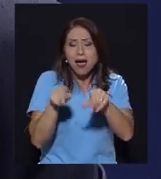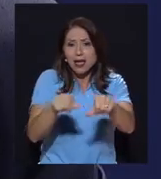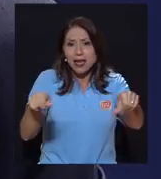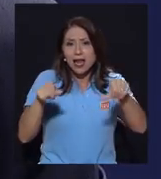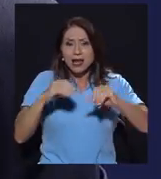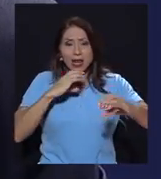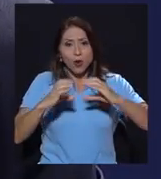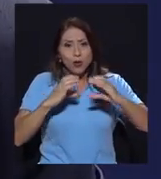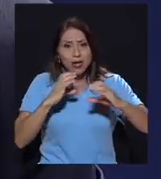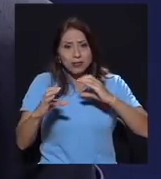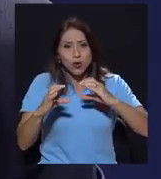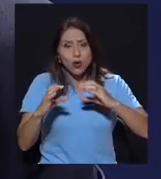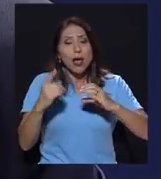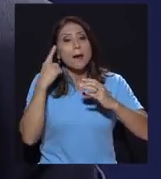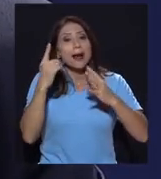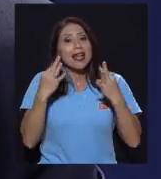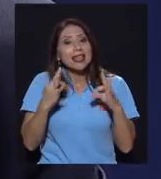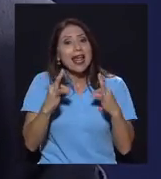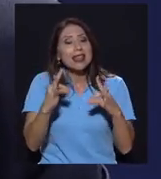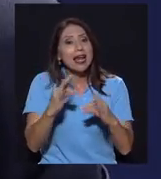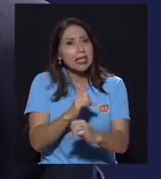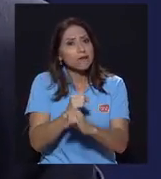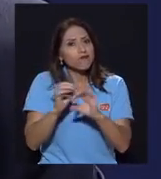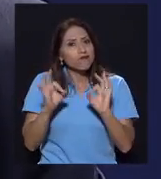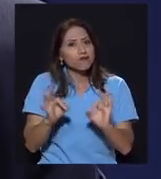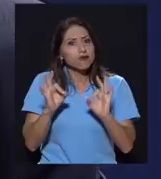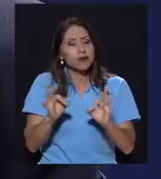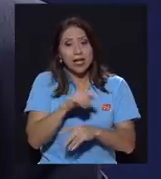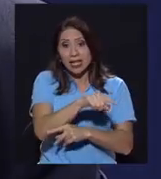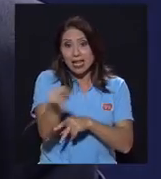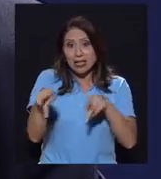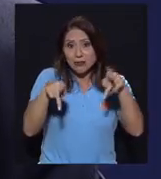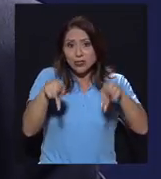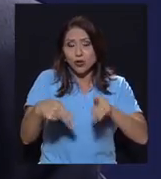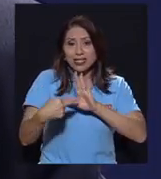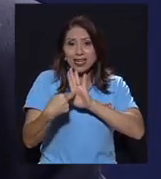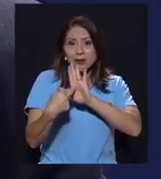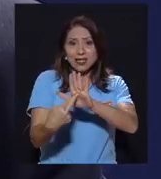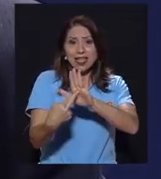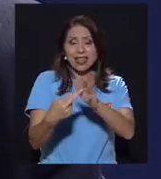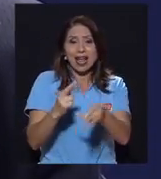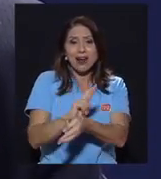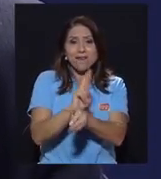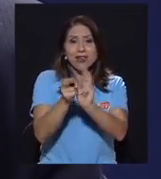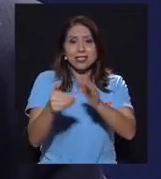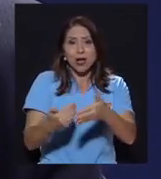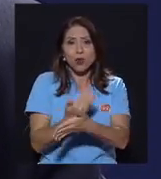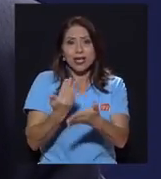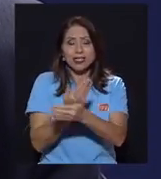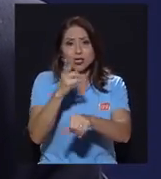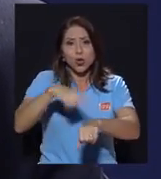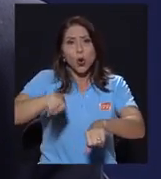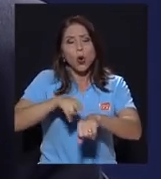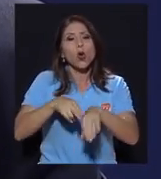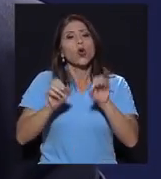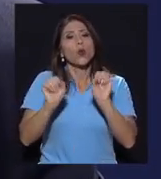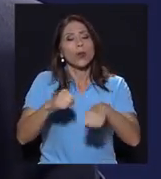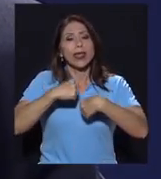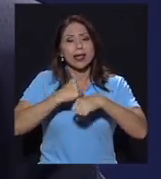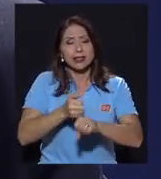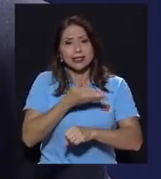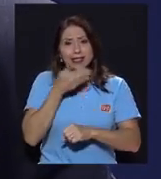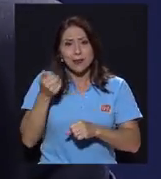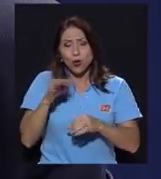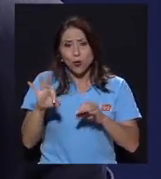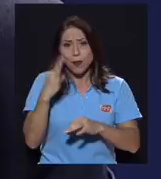para tratar de garantizar que quienes representan en este caso la restauración lo pueden hacer de la mejor